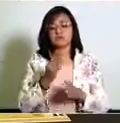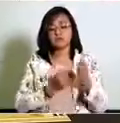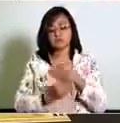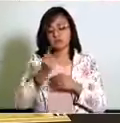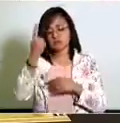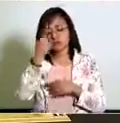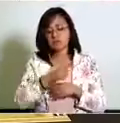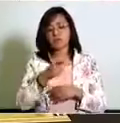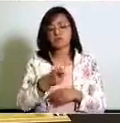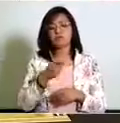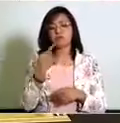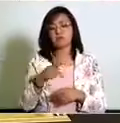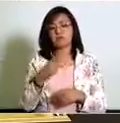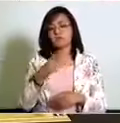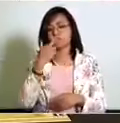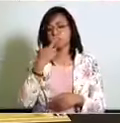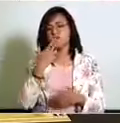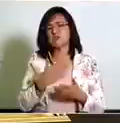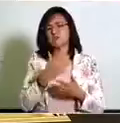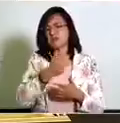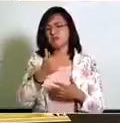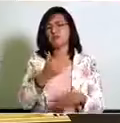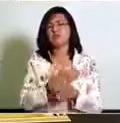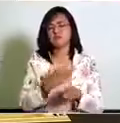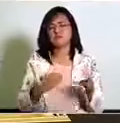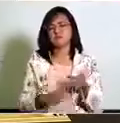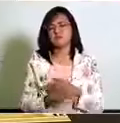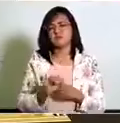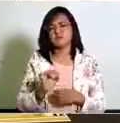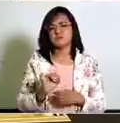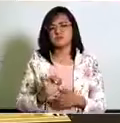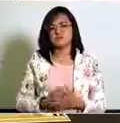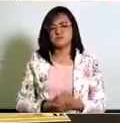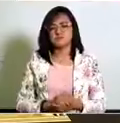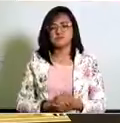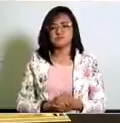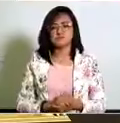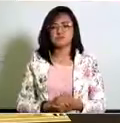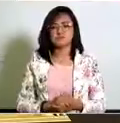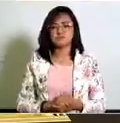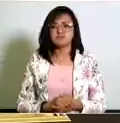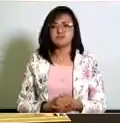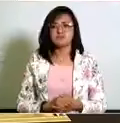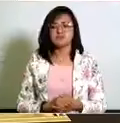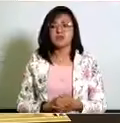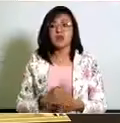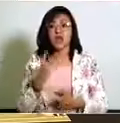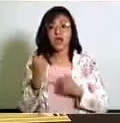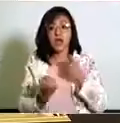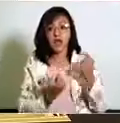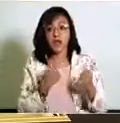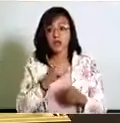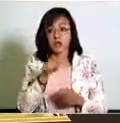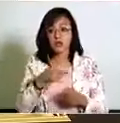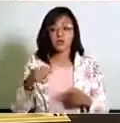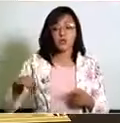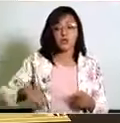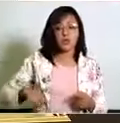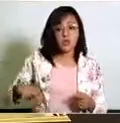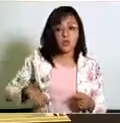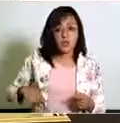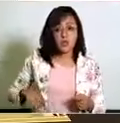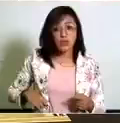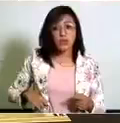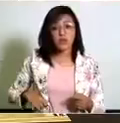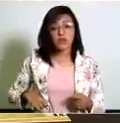parlamentarios correspondientes este si alguna interesada